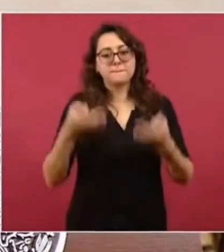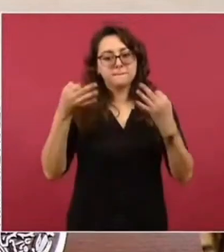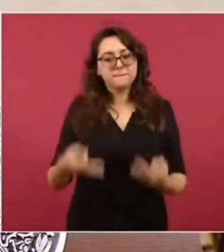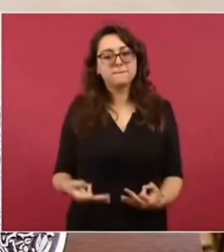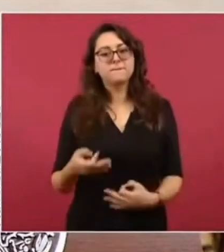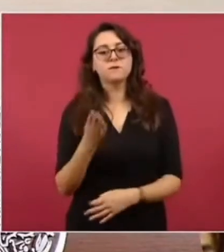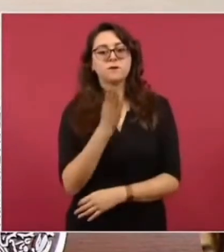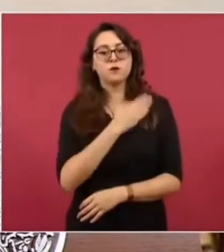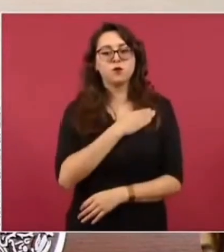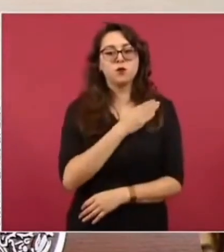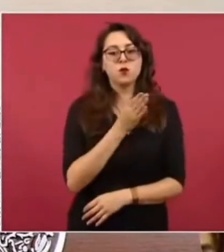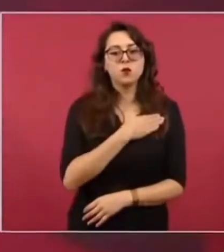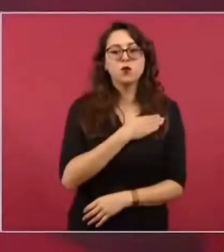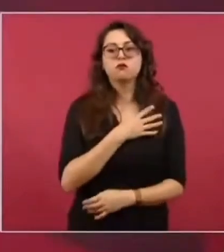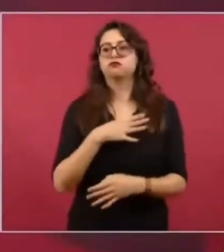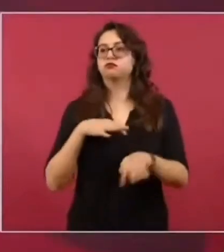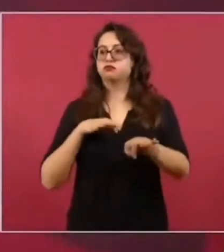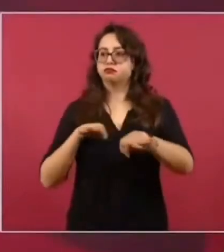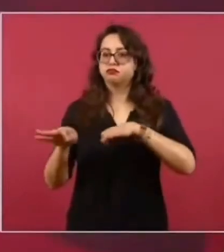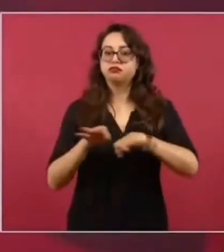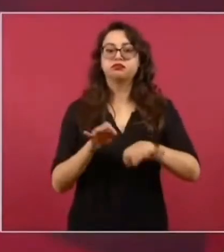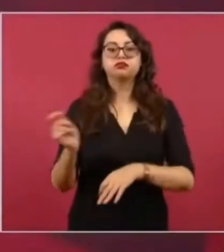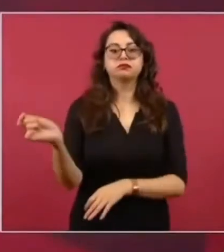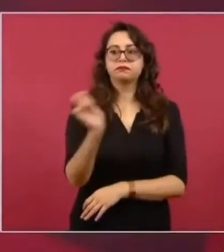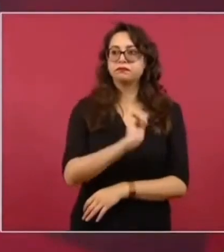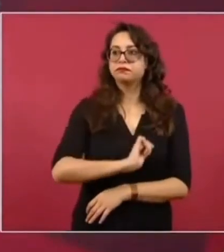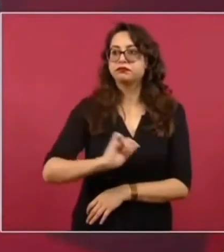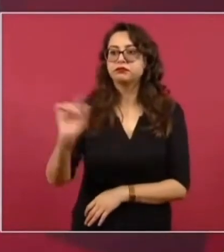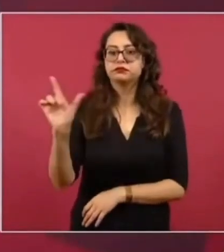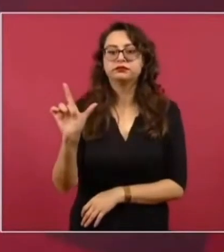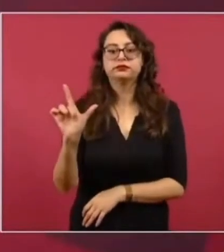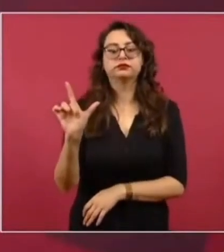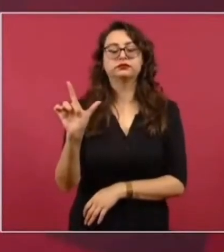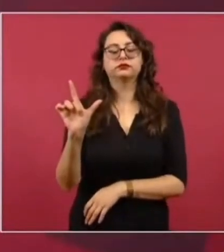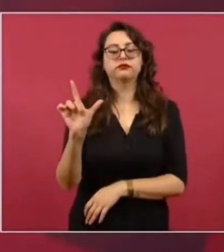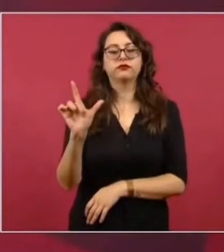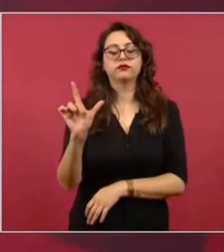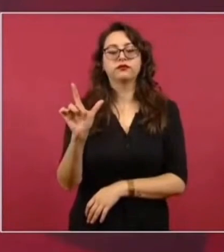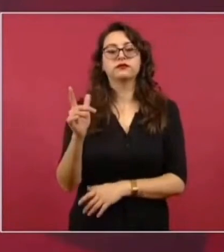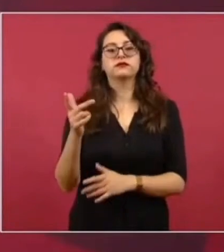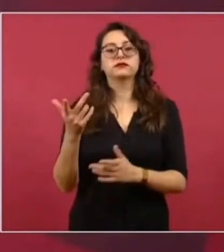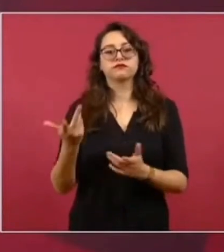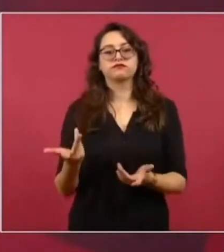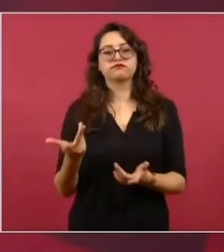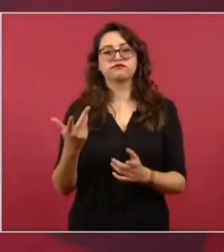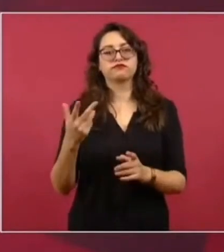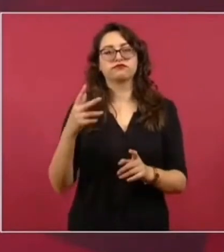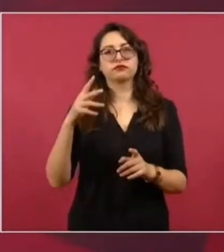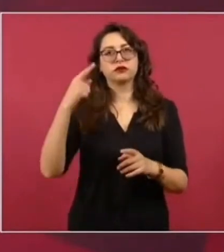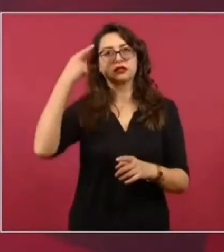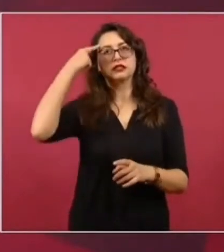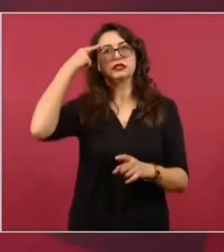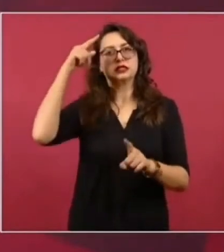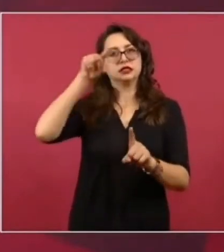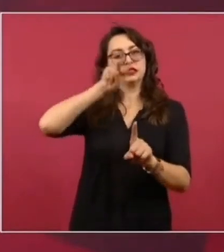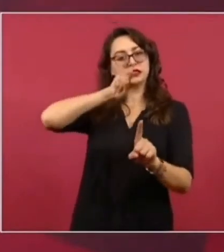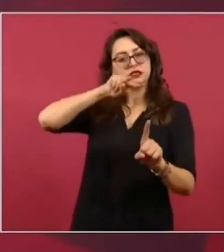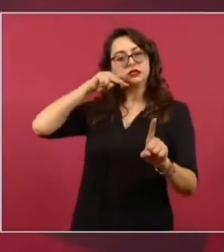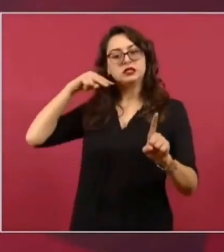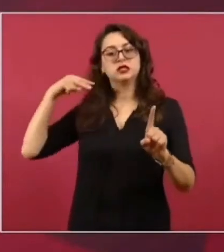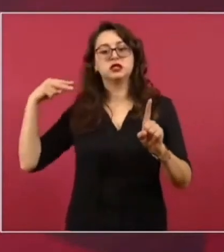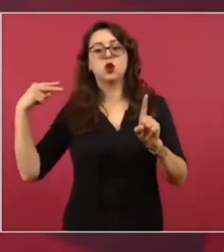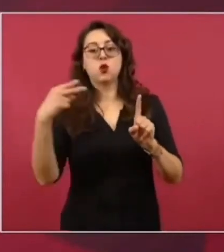destacados por su profesionalismo y sobre todo por su dimensión